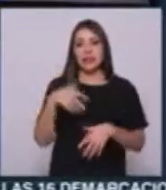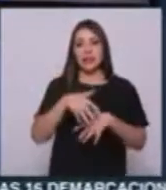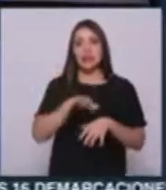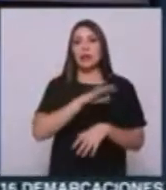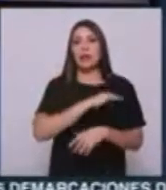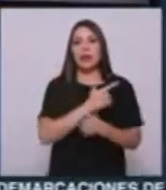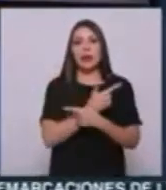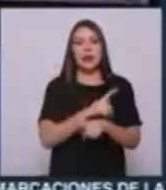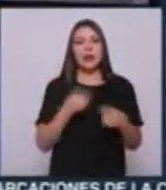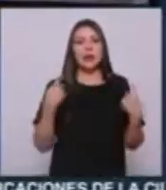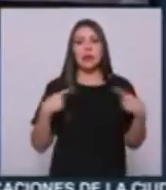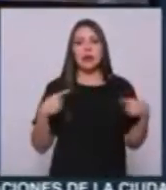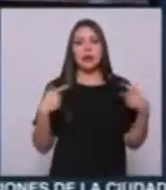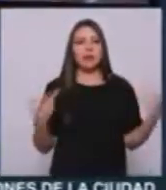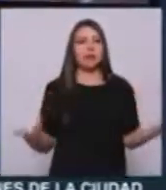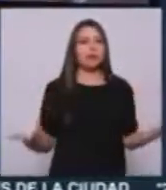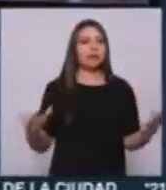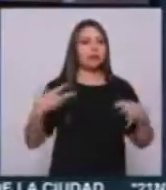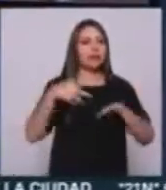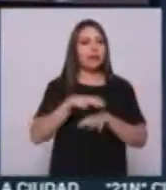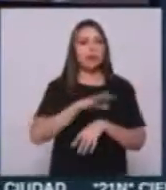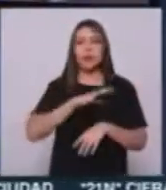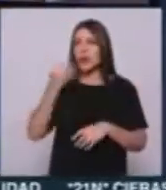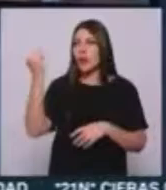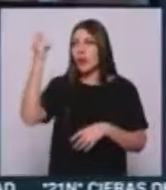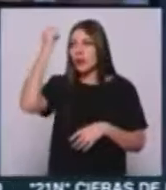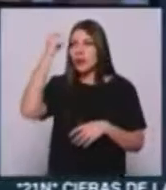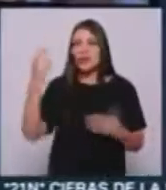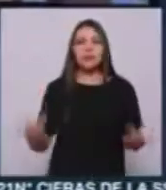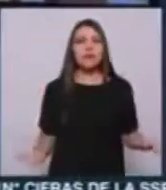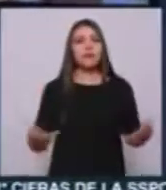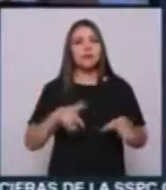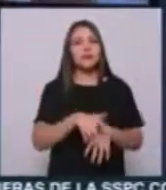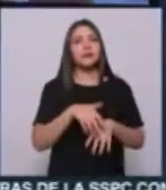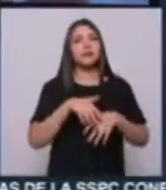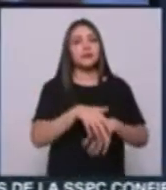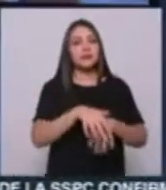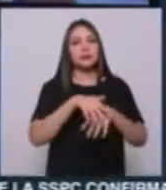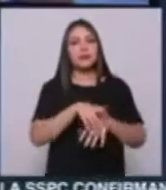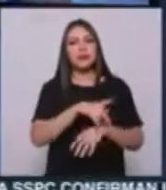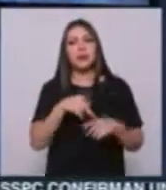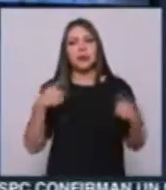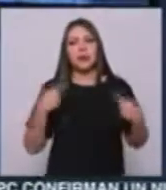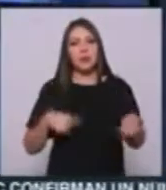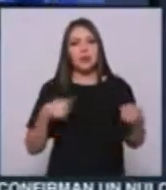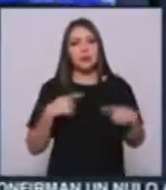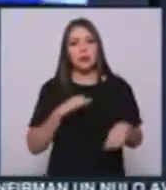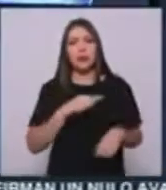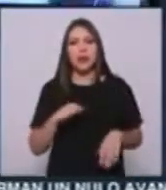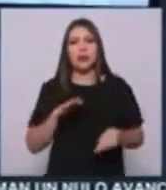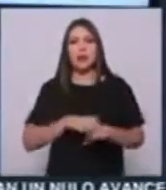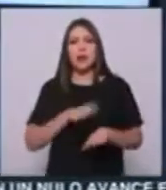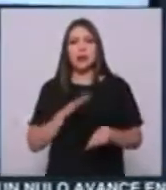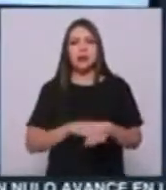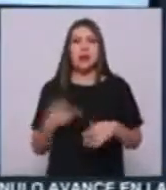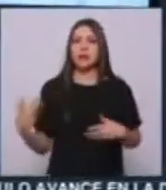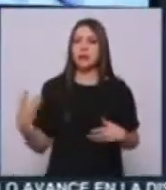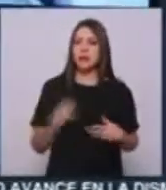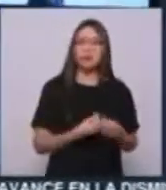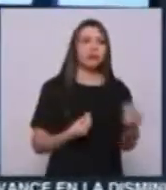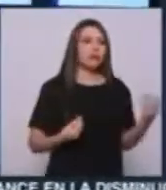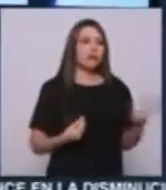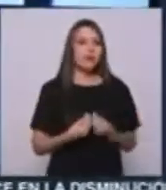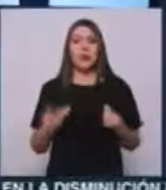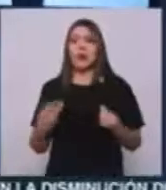eres parte de la megaprocesión de las Catrinas. Aparte de los contingentes temáticos que tenemos, toda la gente se puede ir sumando, no tiene costo que